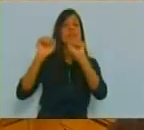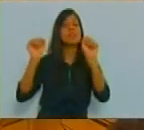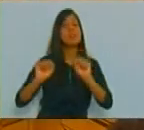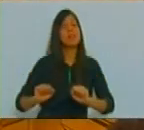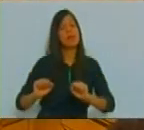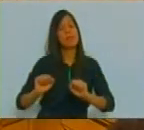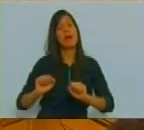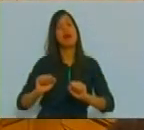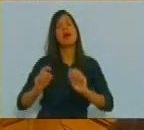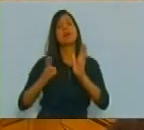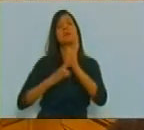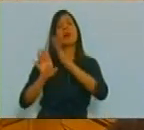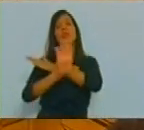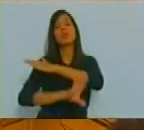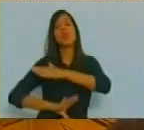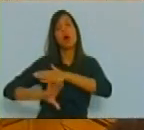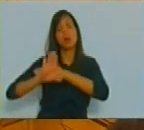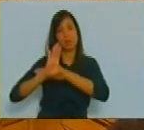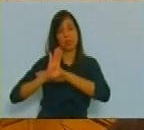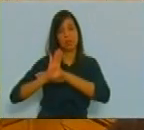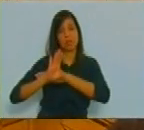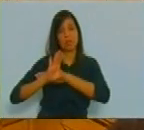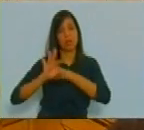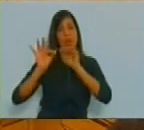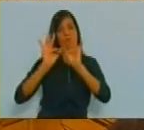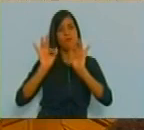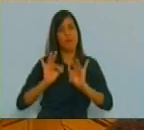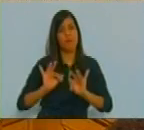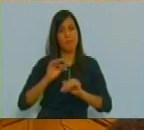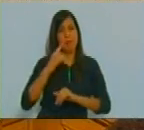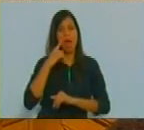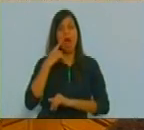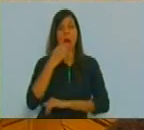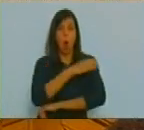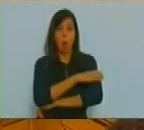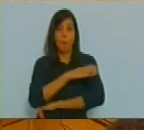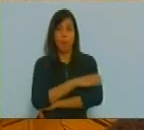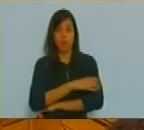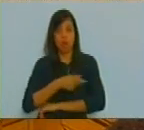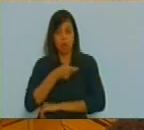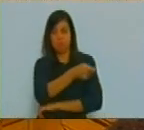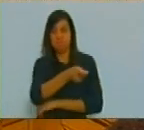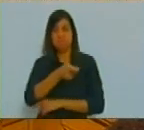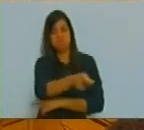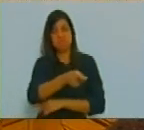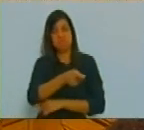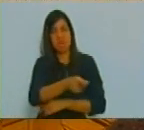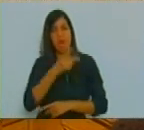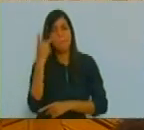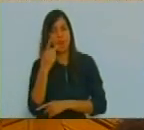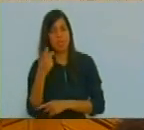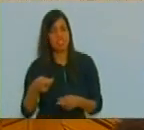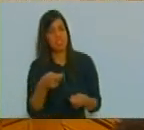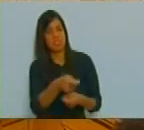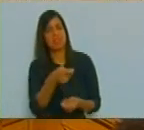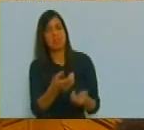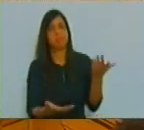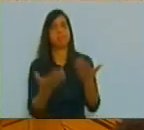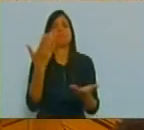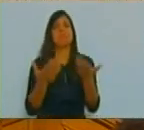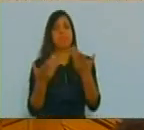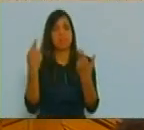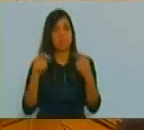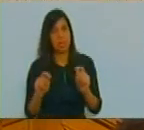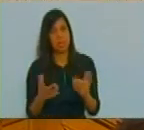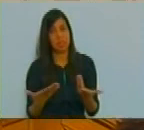empleado para horadar el piso político a los gobiernos que se quieren desestabilizar es decir